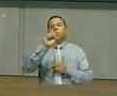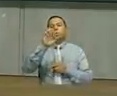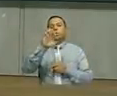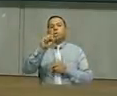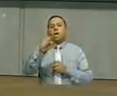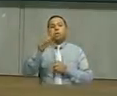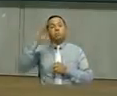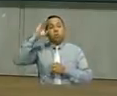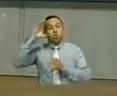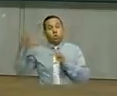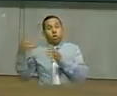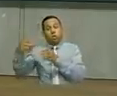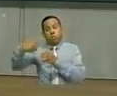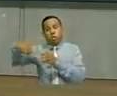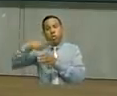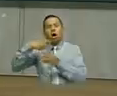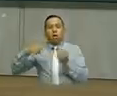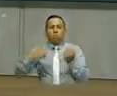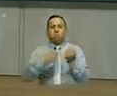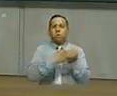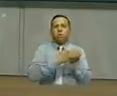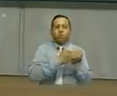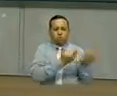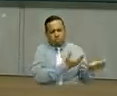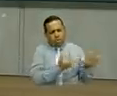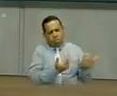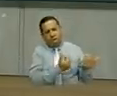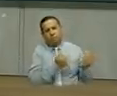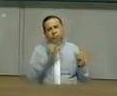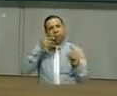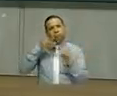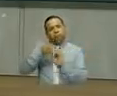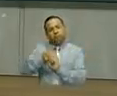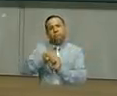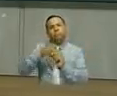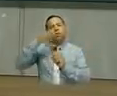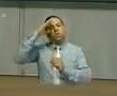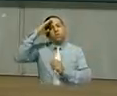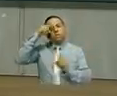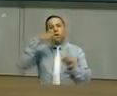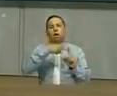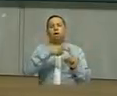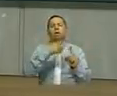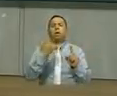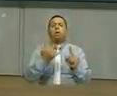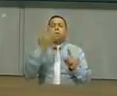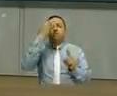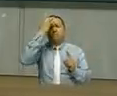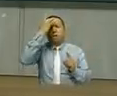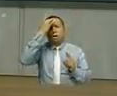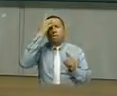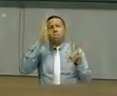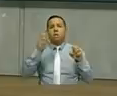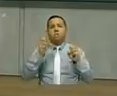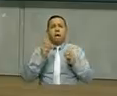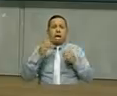uniformada colaboró para cumplir el sueño de este pequeño, quien a su corta edad debe batallar contra la leucemia.